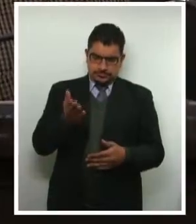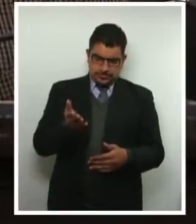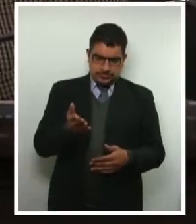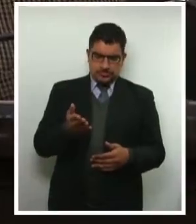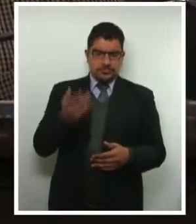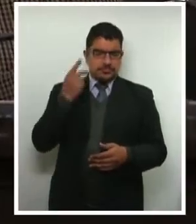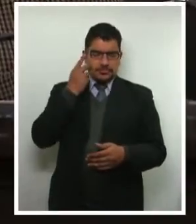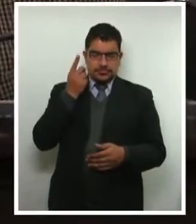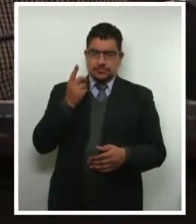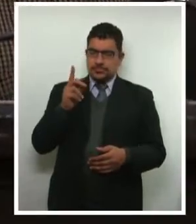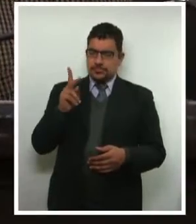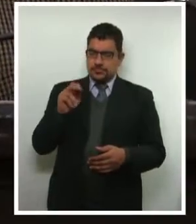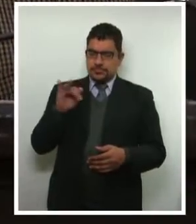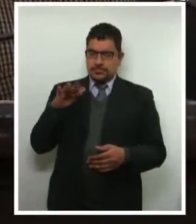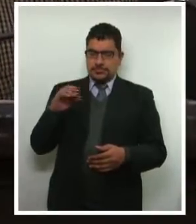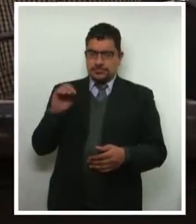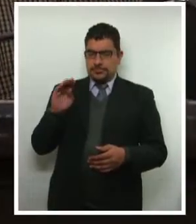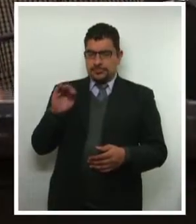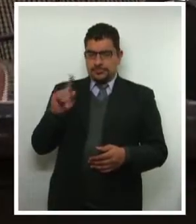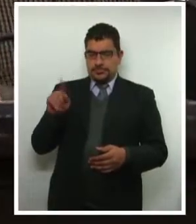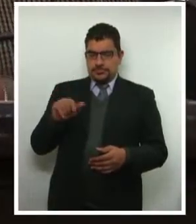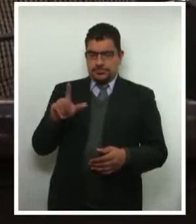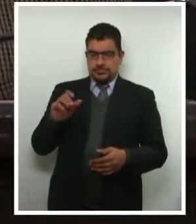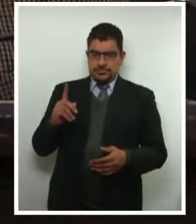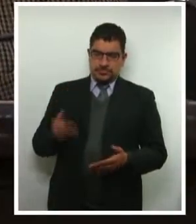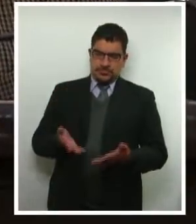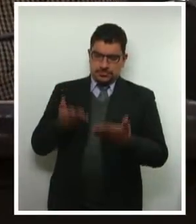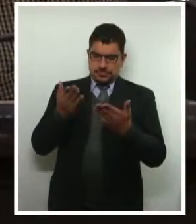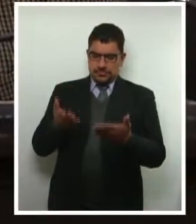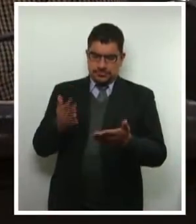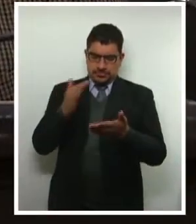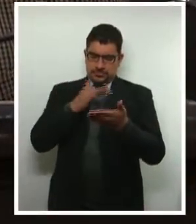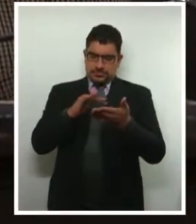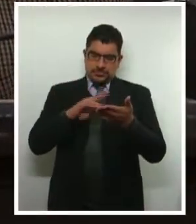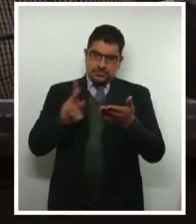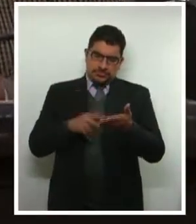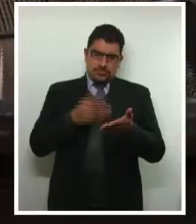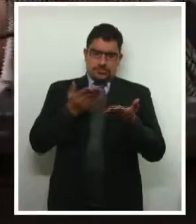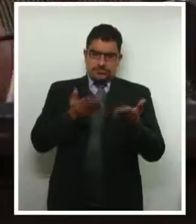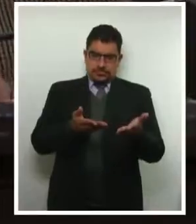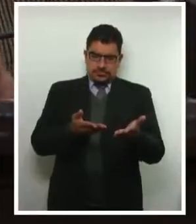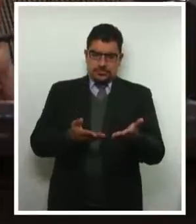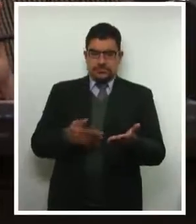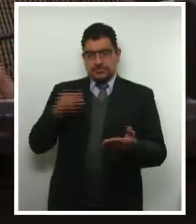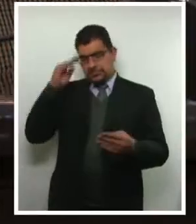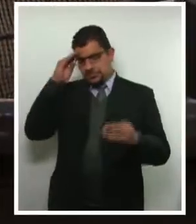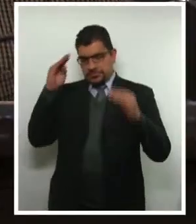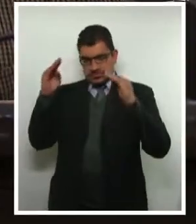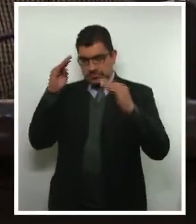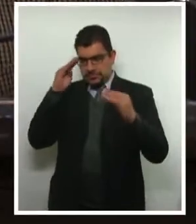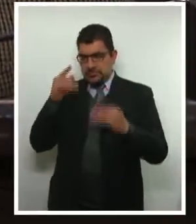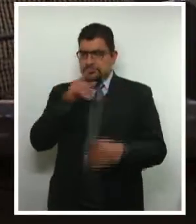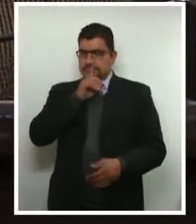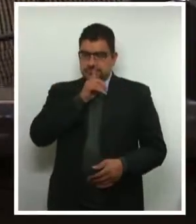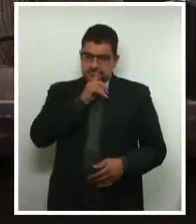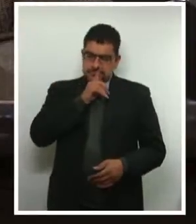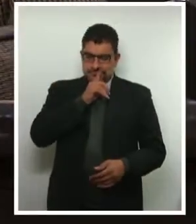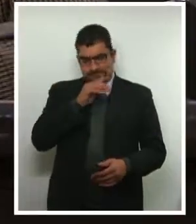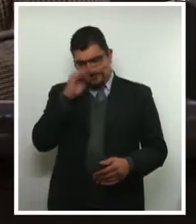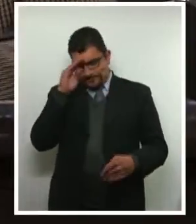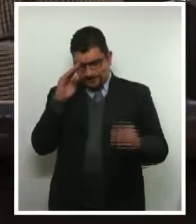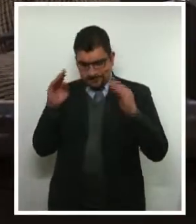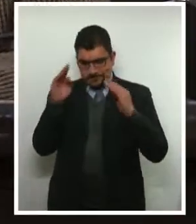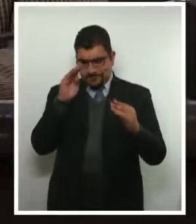a don Porfirio Muñoz Ledo que vuelva a leer ese texto y lo pensemos meditadamente, y